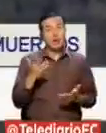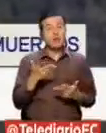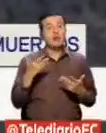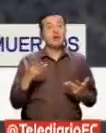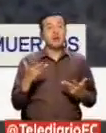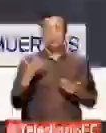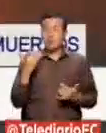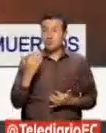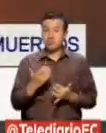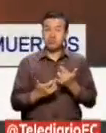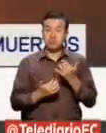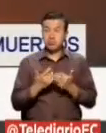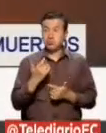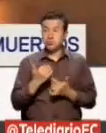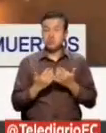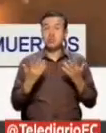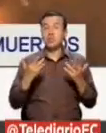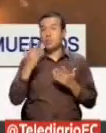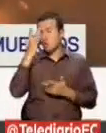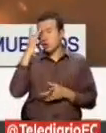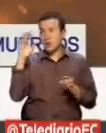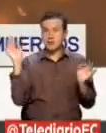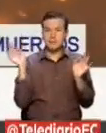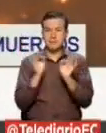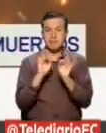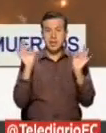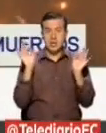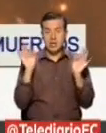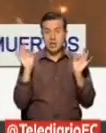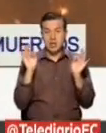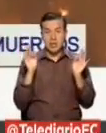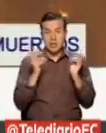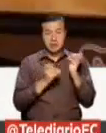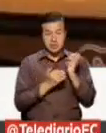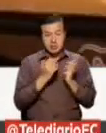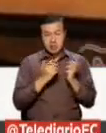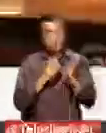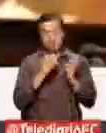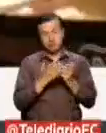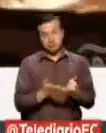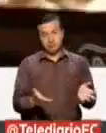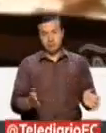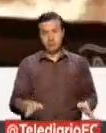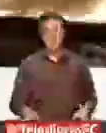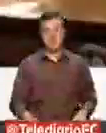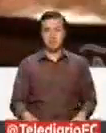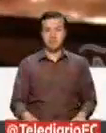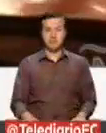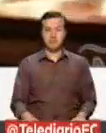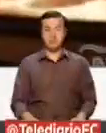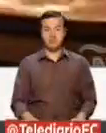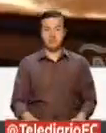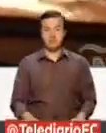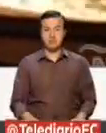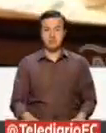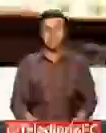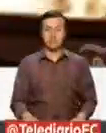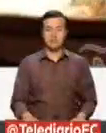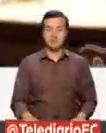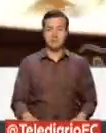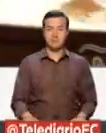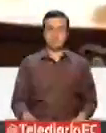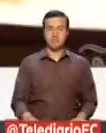posibilidad de que el fuego se iniciase a partir de una chispa de equipamiento eléctrico. Heavenly Father, please help